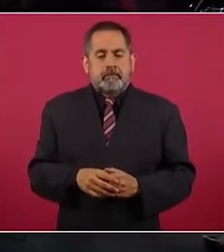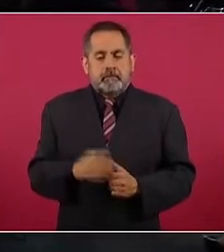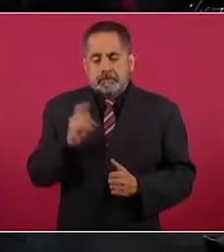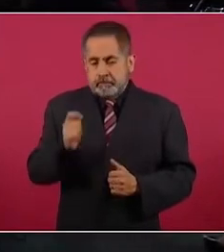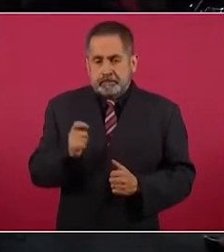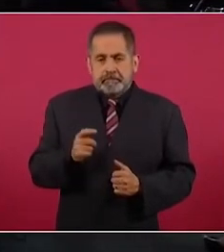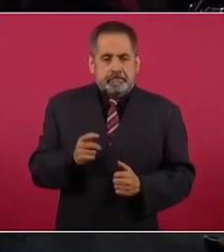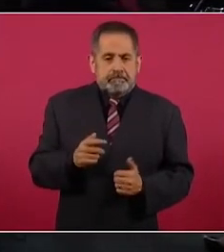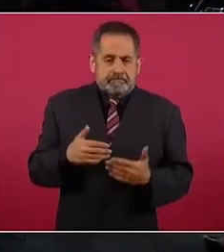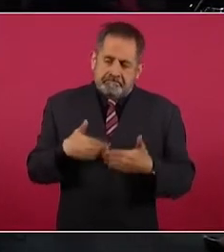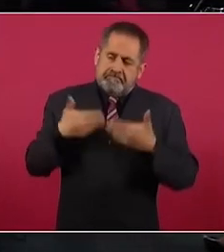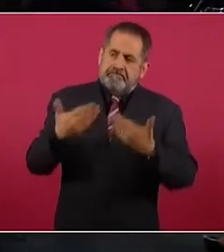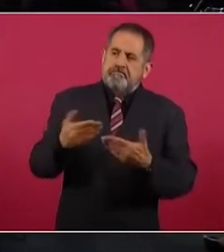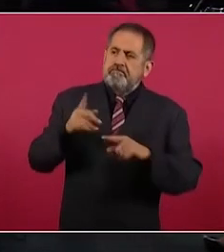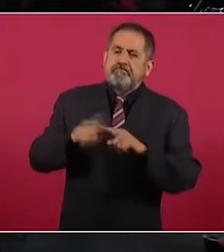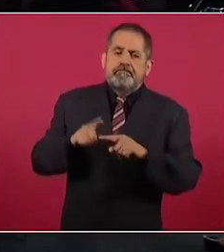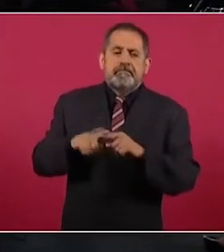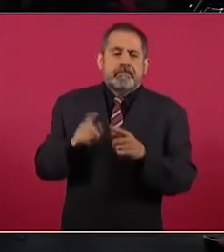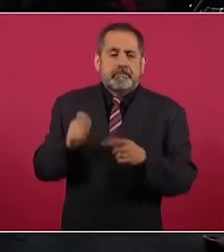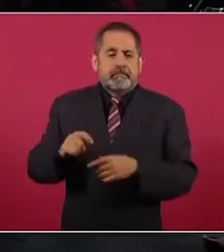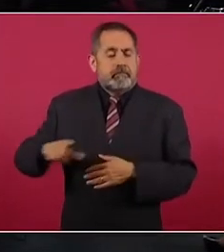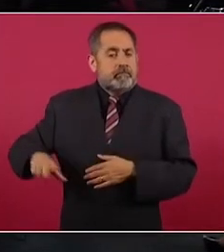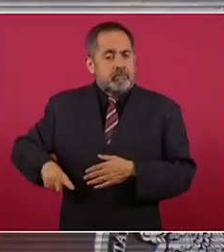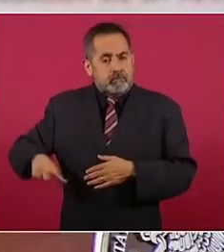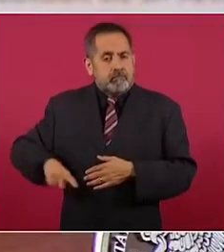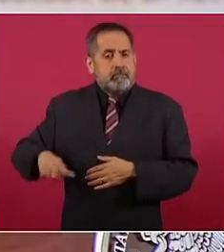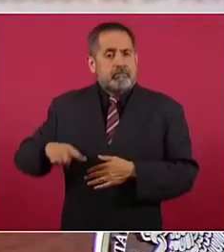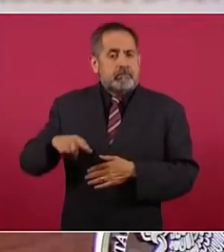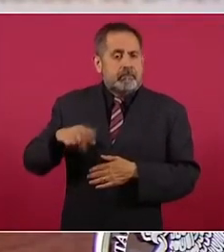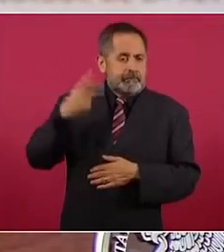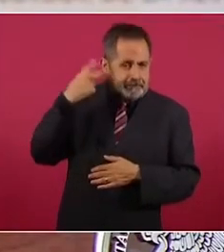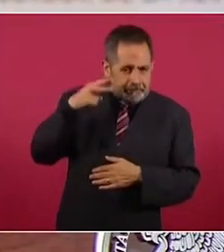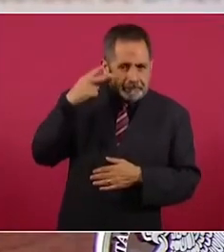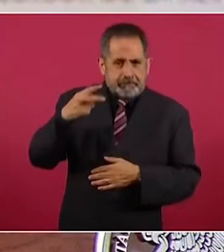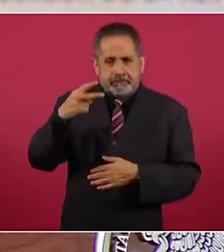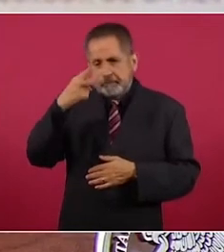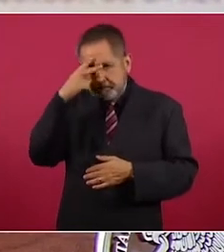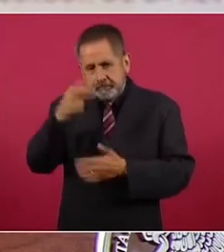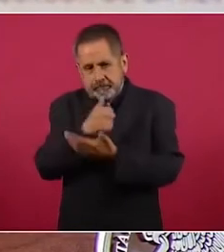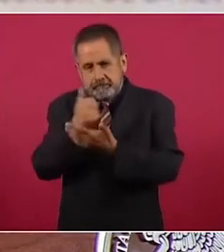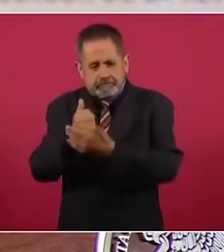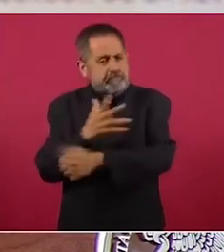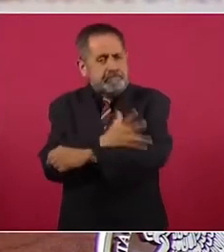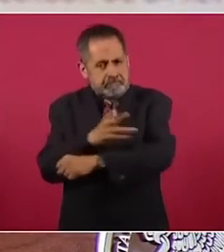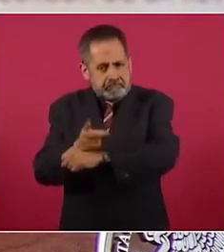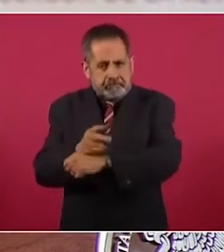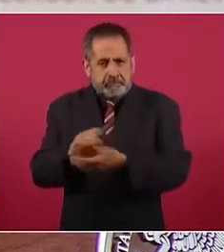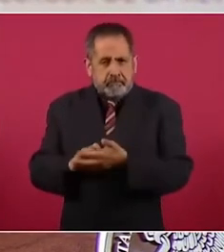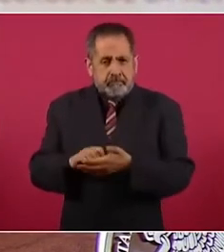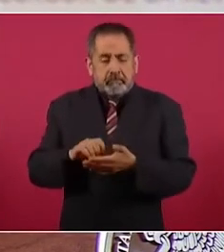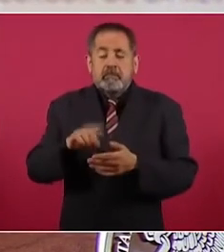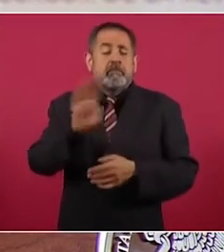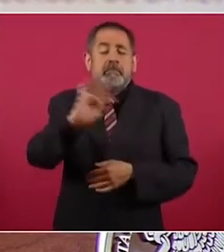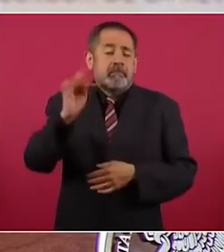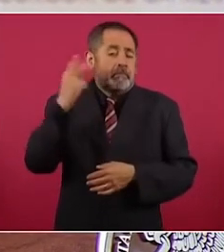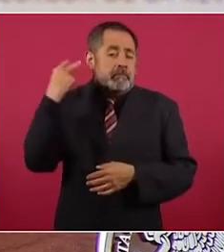está en que son gobiernos honestos. Si fuese Veracruz como